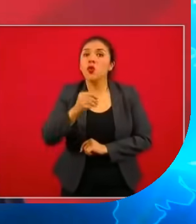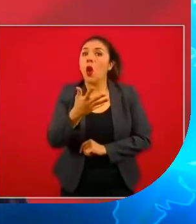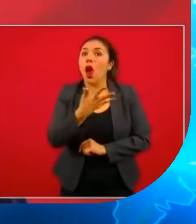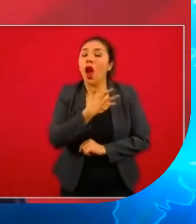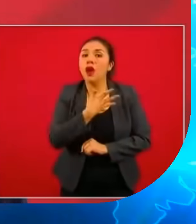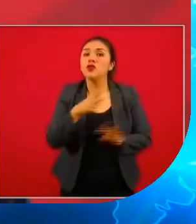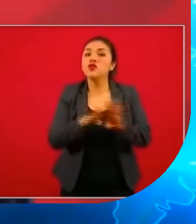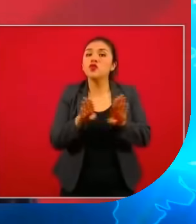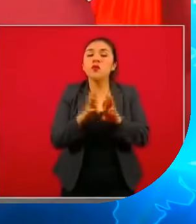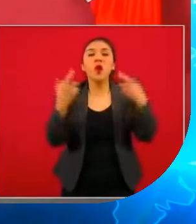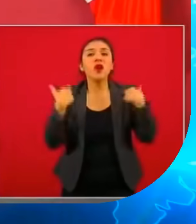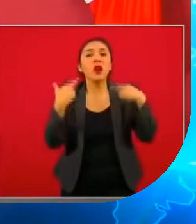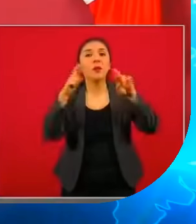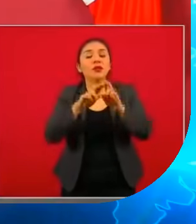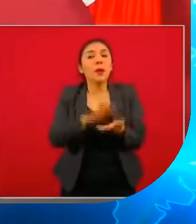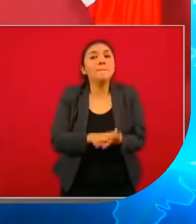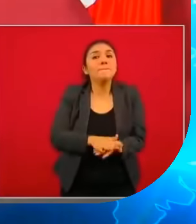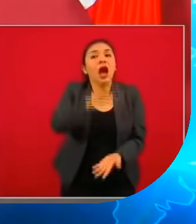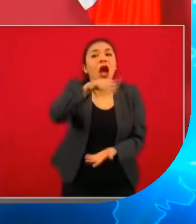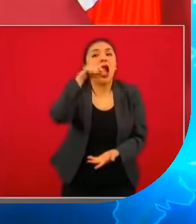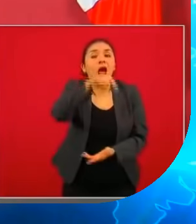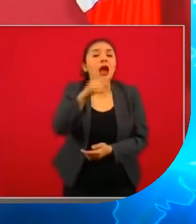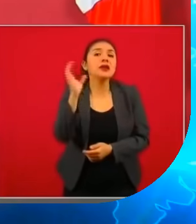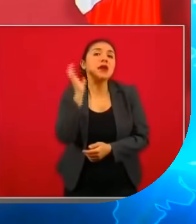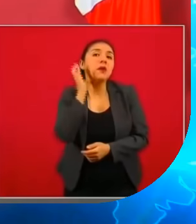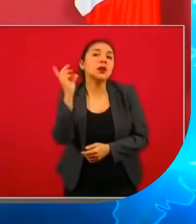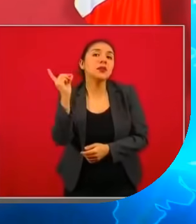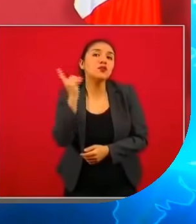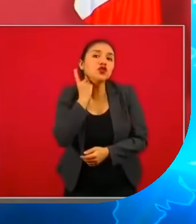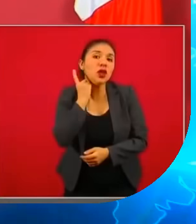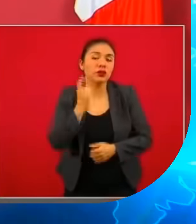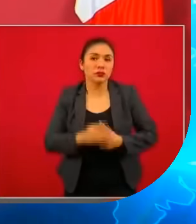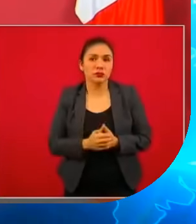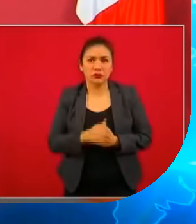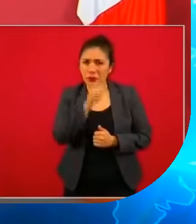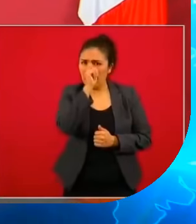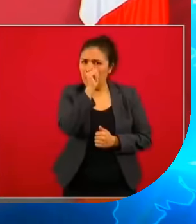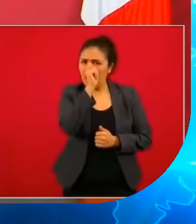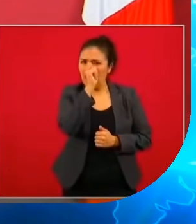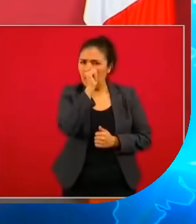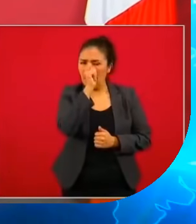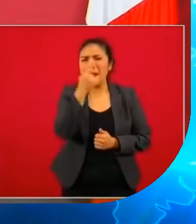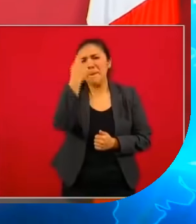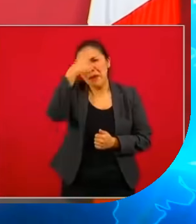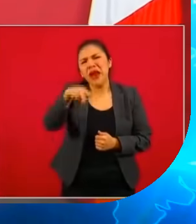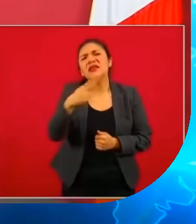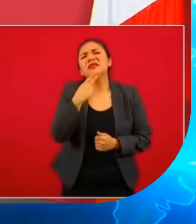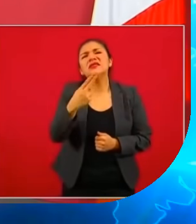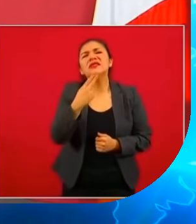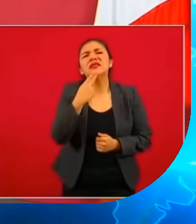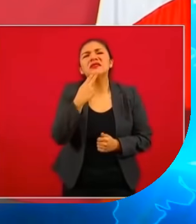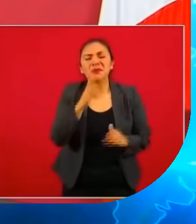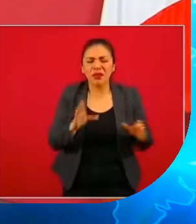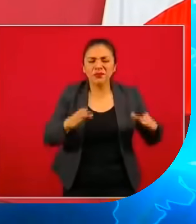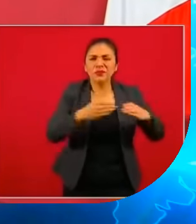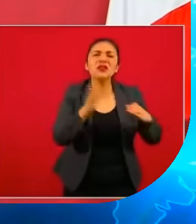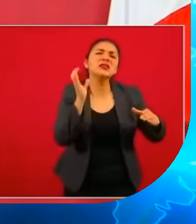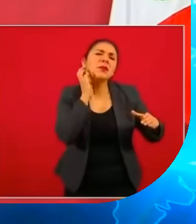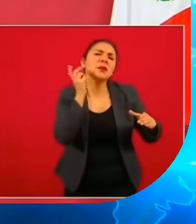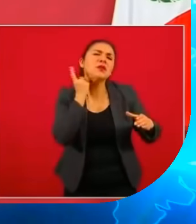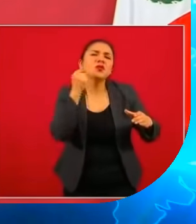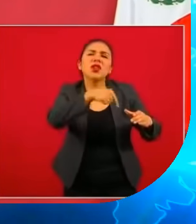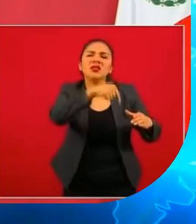una representación mayoritaria en la Cámara de Diputados. ¿Y cuál es la función principal de la Cámara de